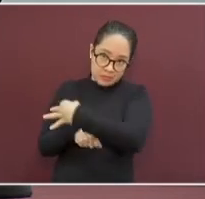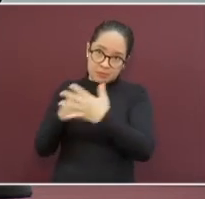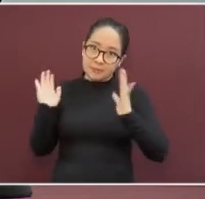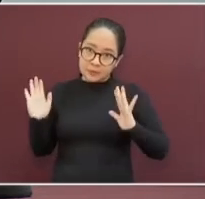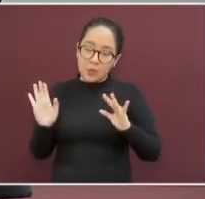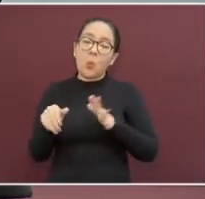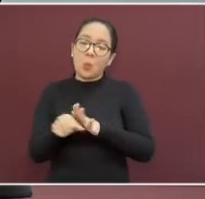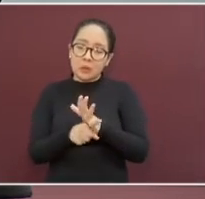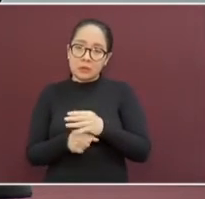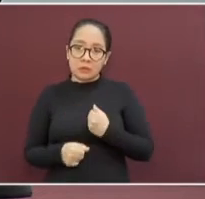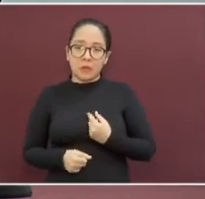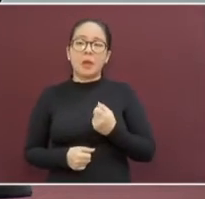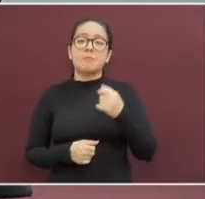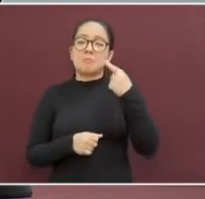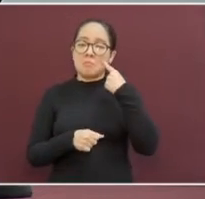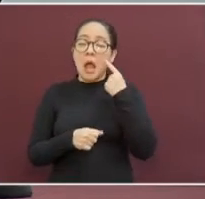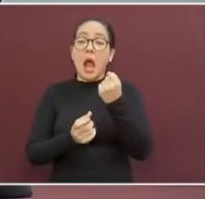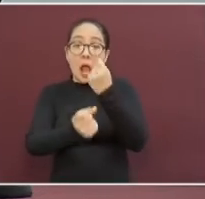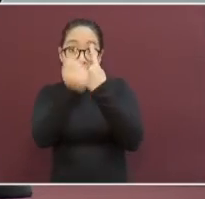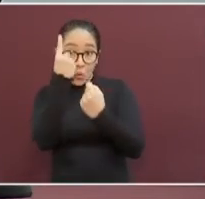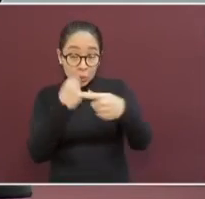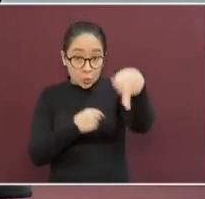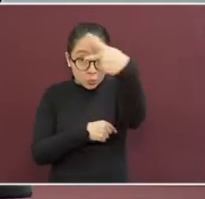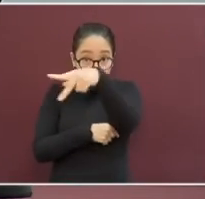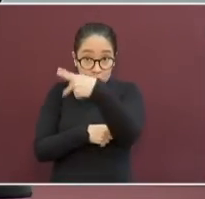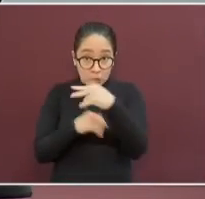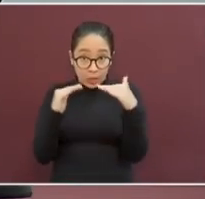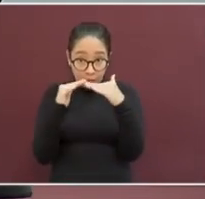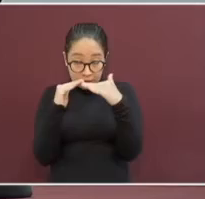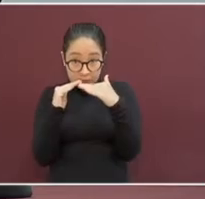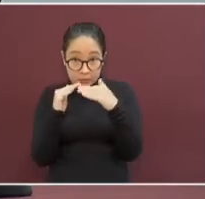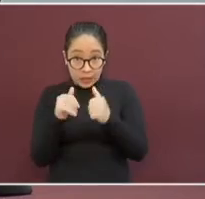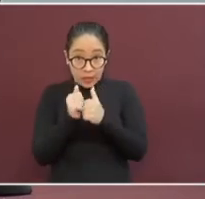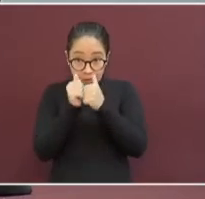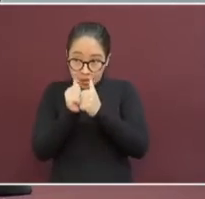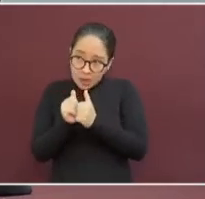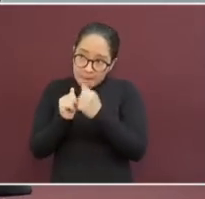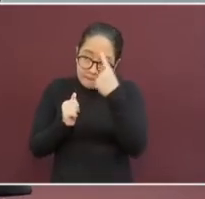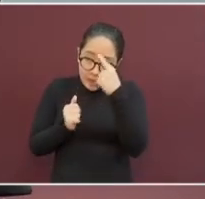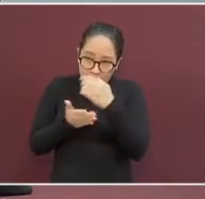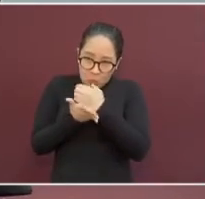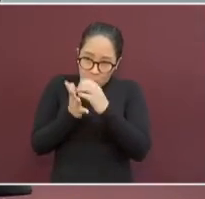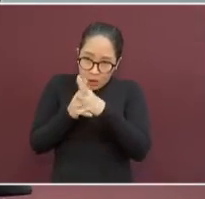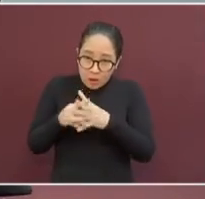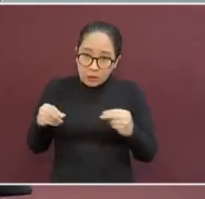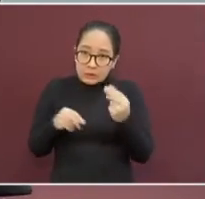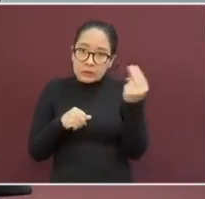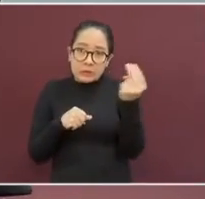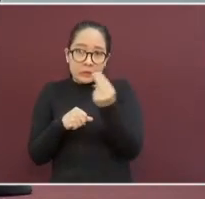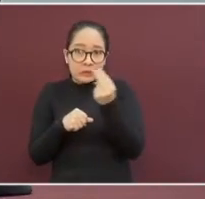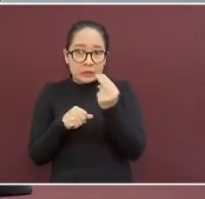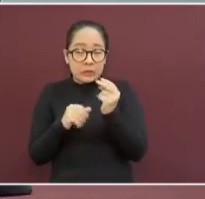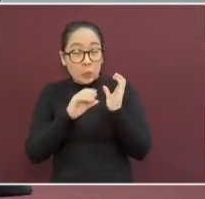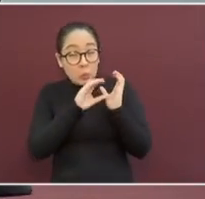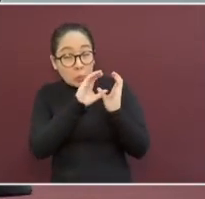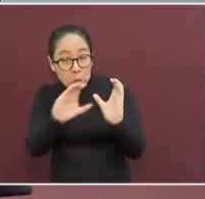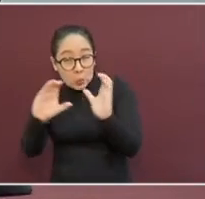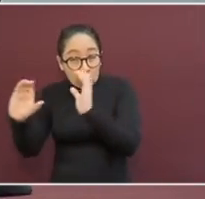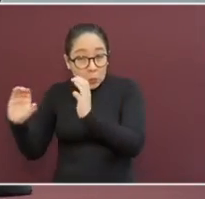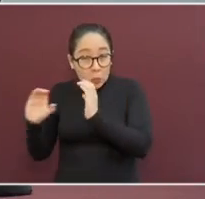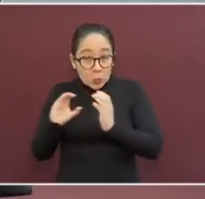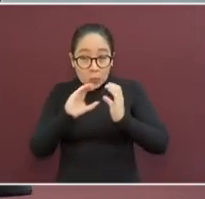tratamiento en su domicilio deben tener absoluta prevención para no contagiar a más personas